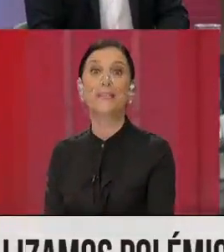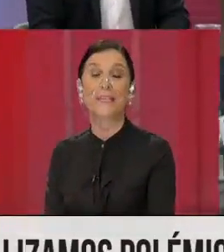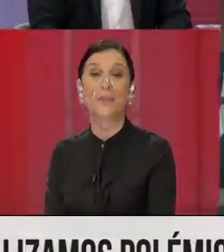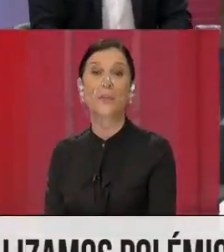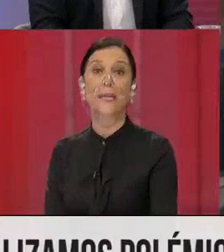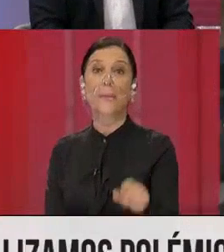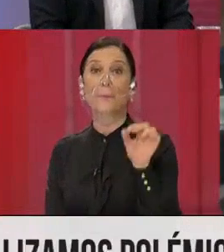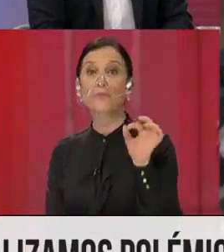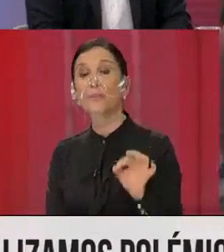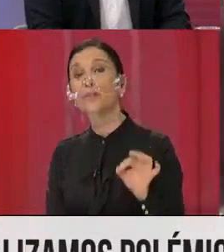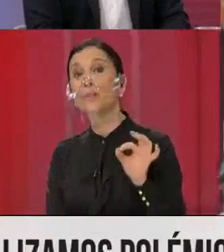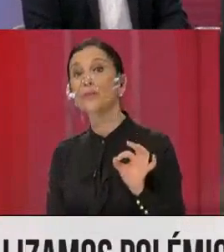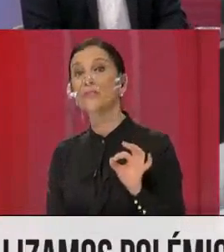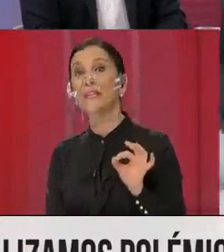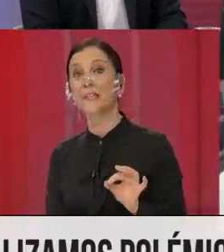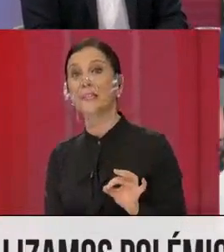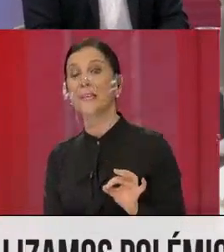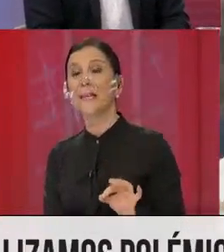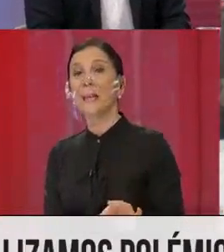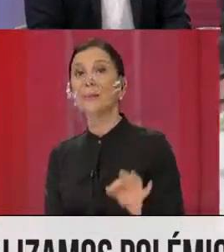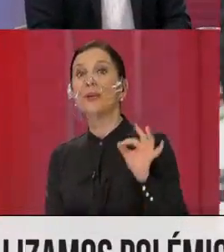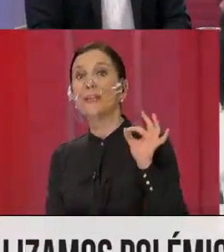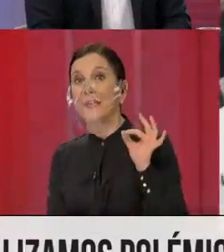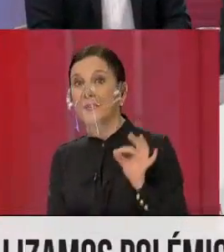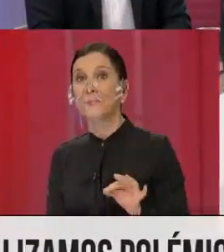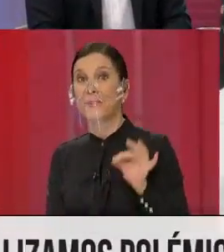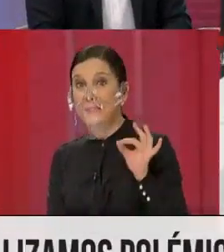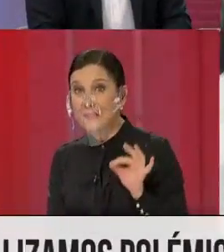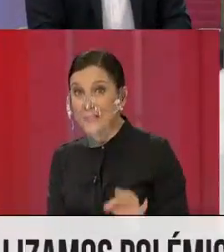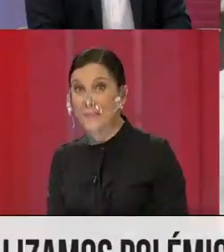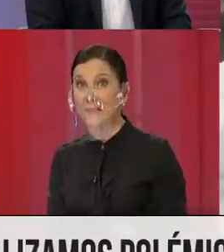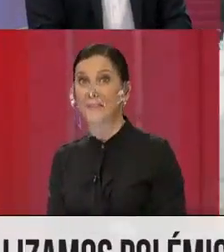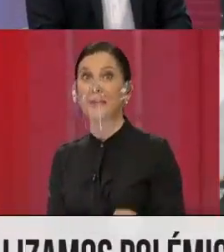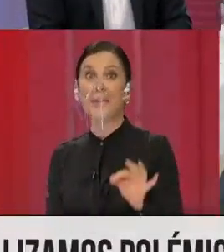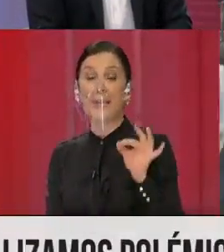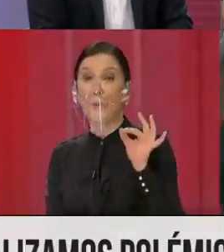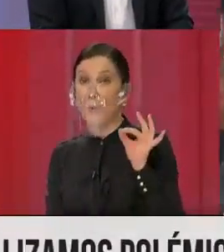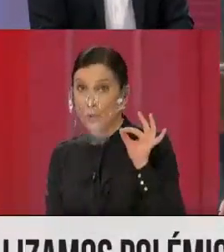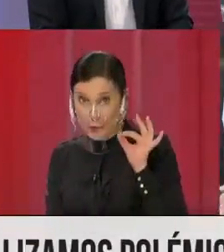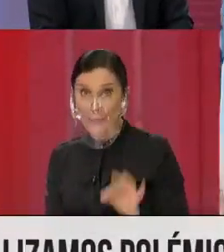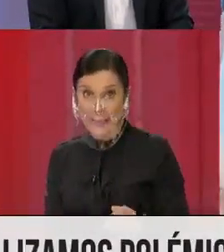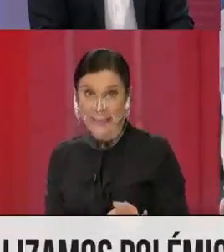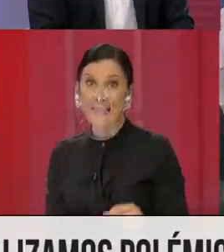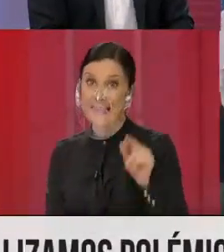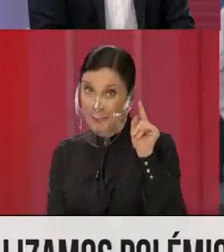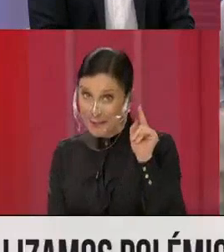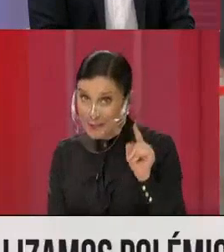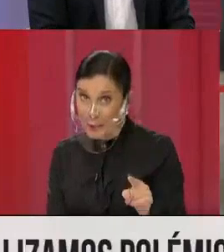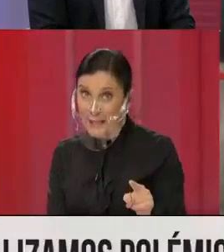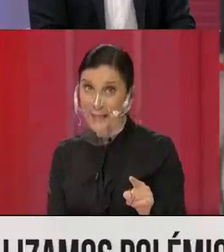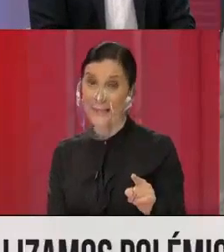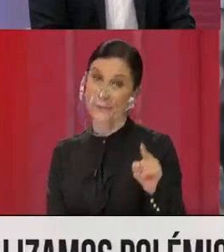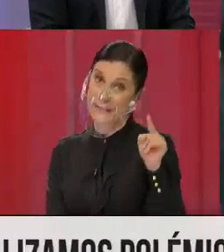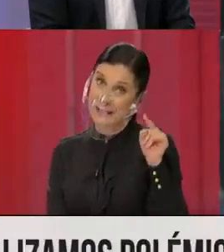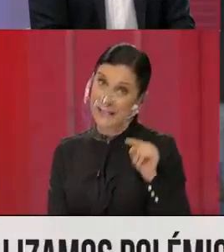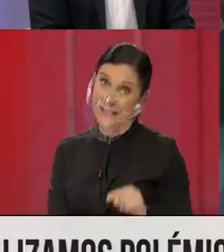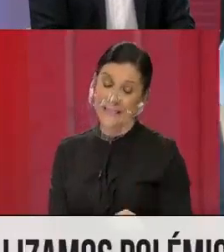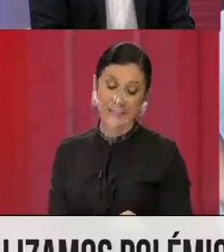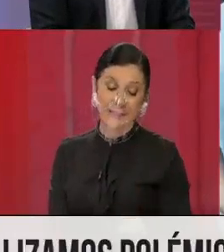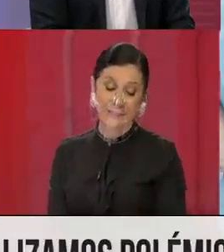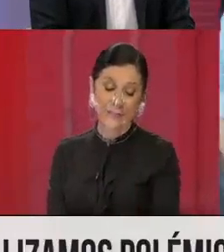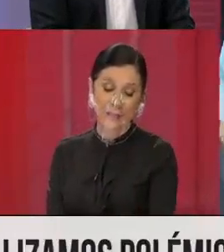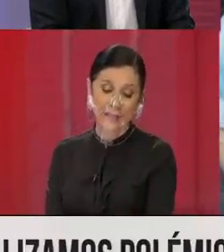cuatro pueblos al tiro, pero sobre todo por lo siguiente, porque es precisamente los tribunales, y en particular con